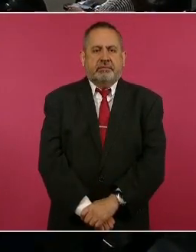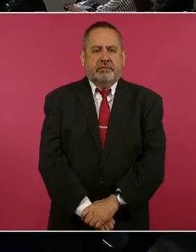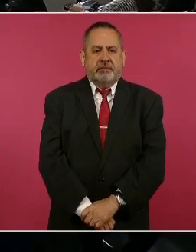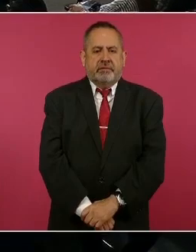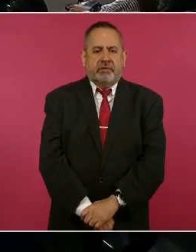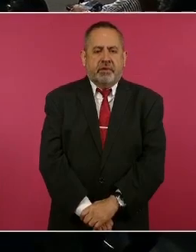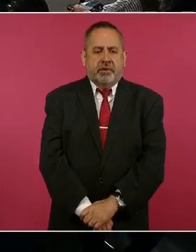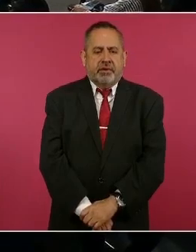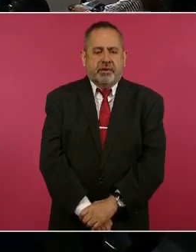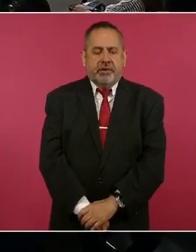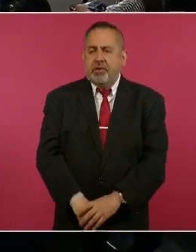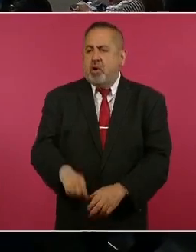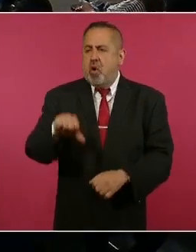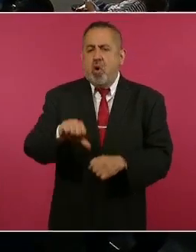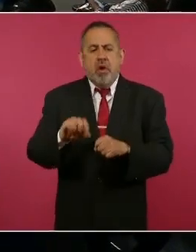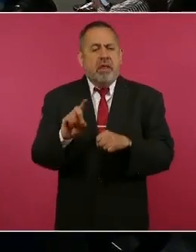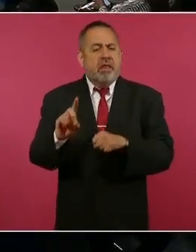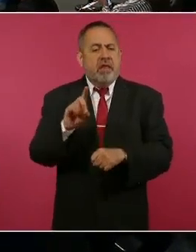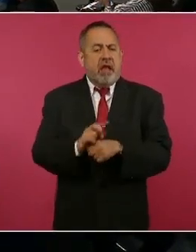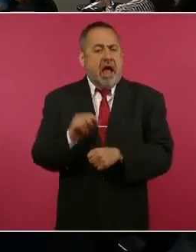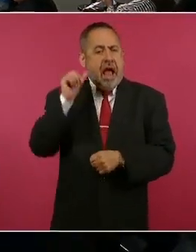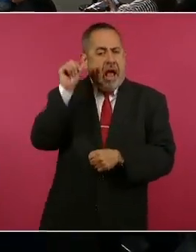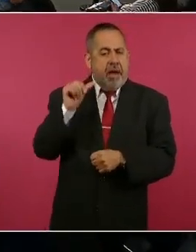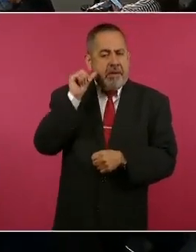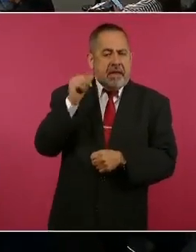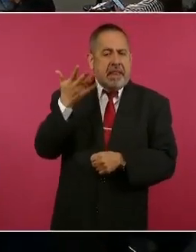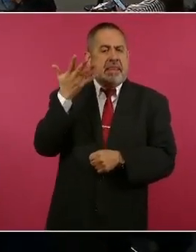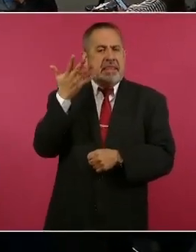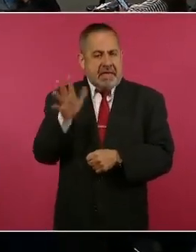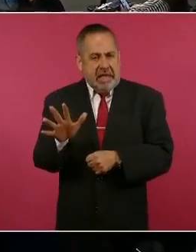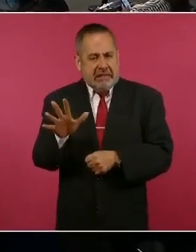Hoy, 10 de abril,